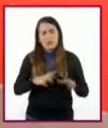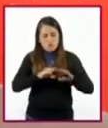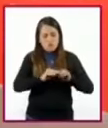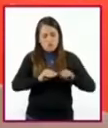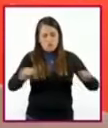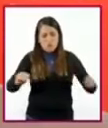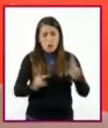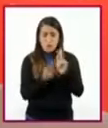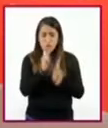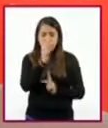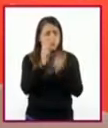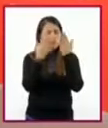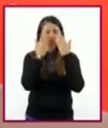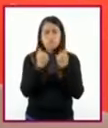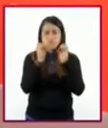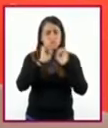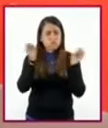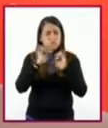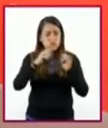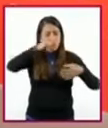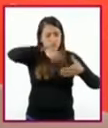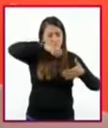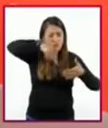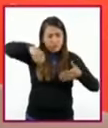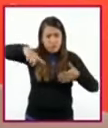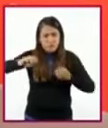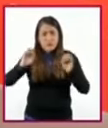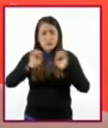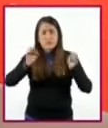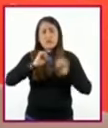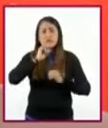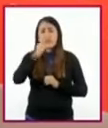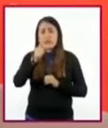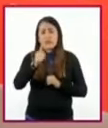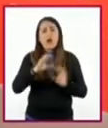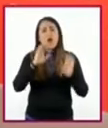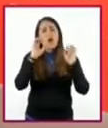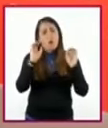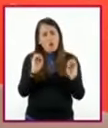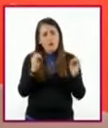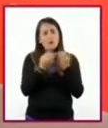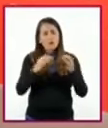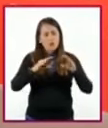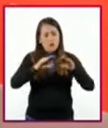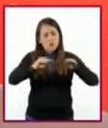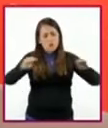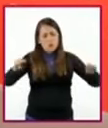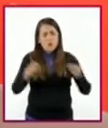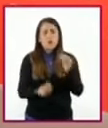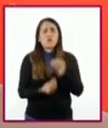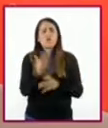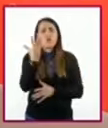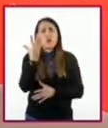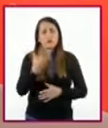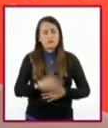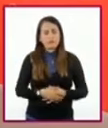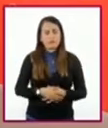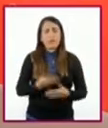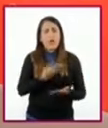infértiles y poco óptimos para la producción de alimentos o el resurgimiento de un ecosistema. Ahora,